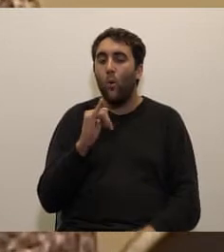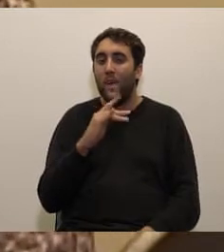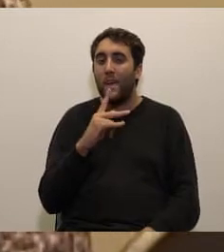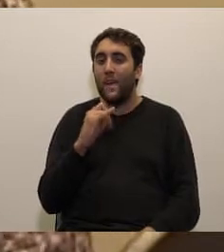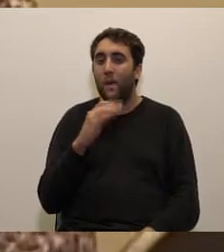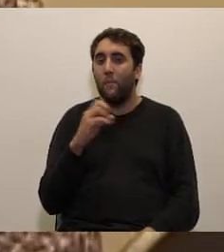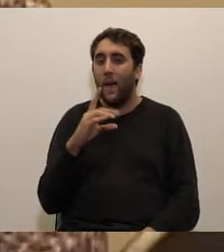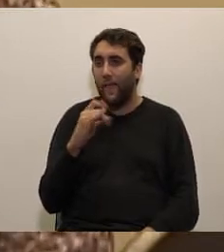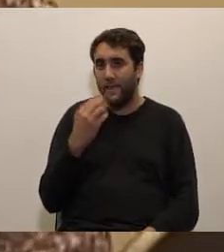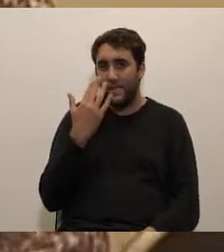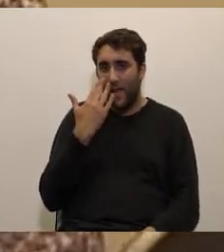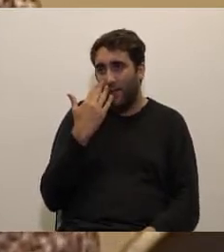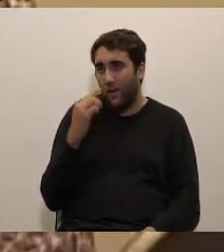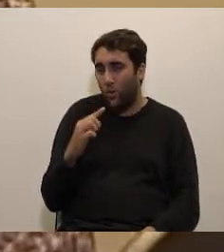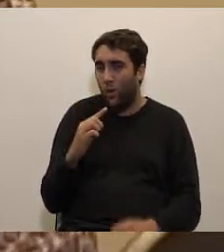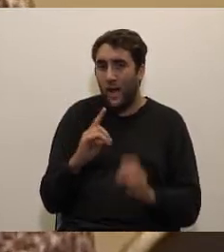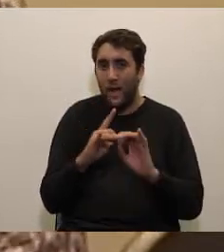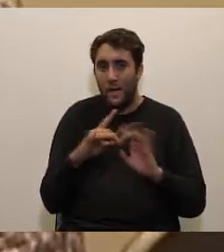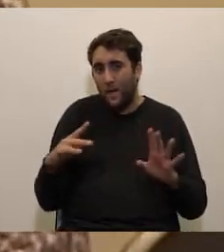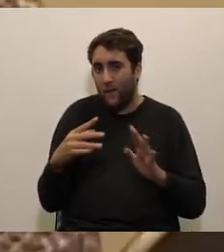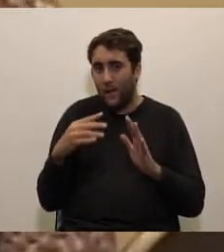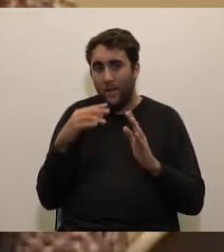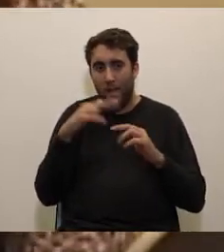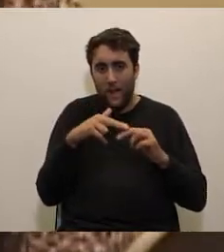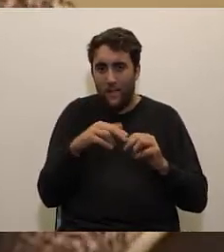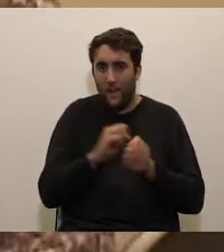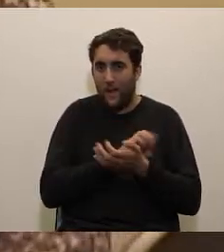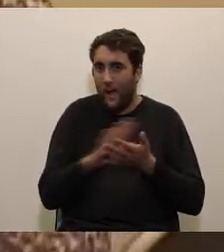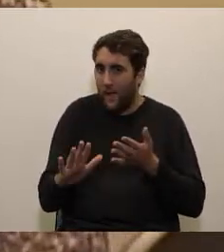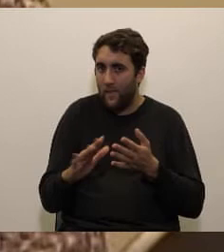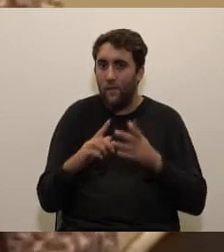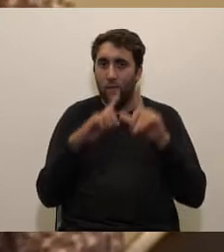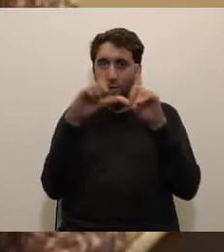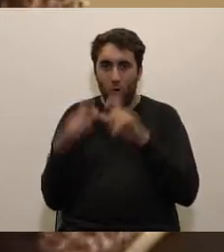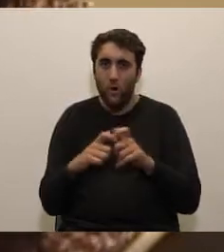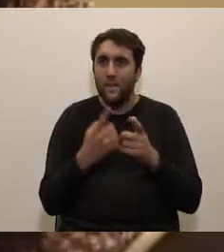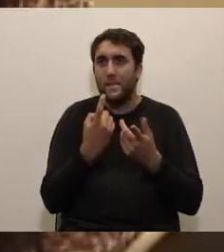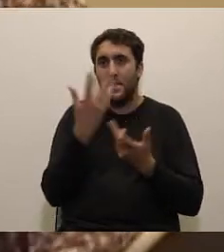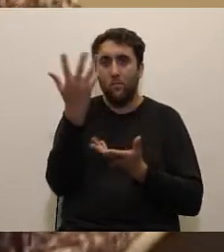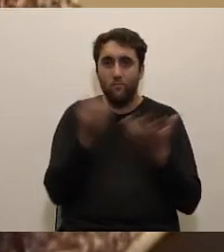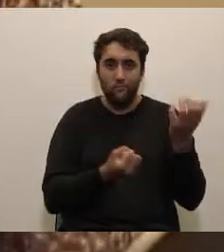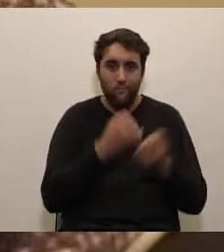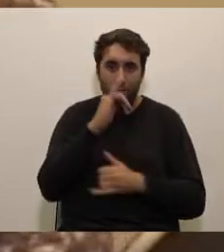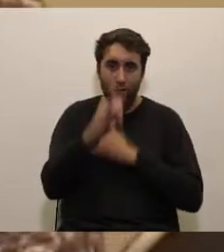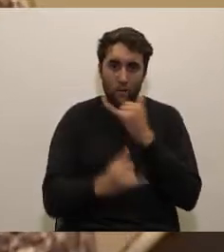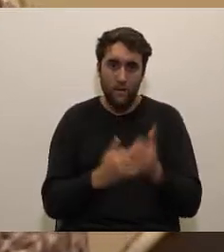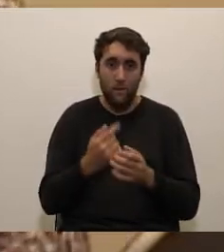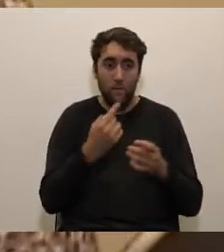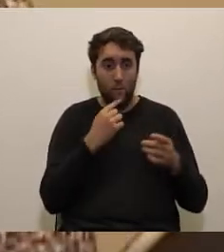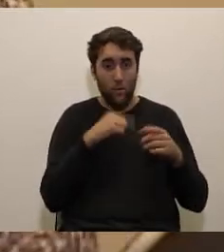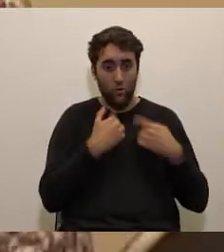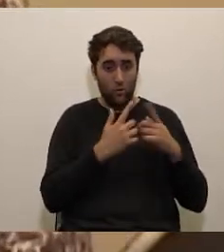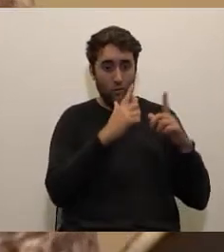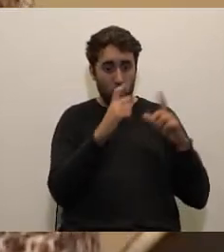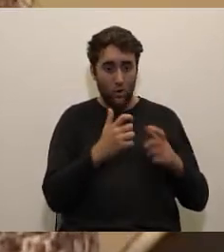una enciclopedia libre, de contenido libre, abierto, colaborativo, y necesita material multimedia que se agrega de la